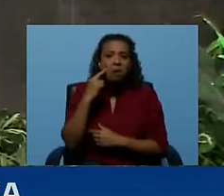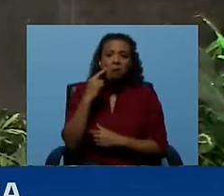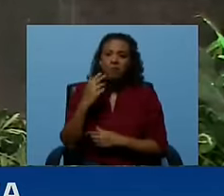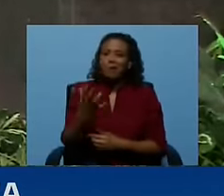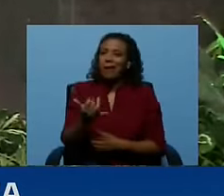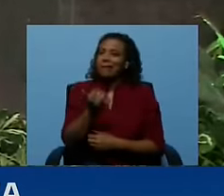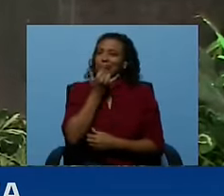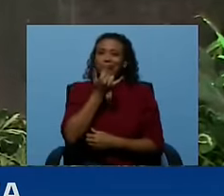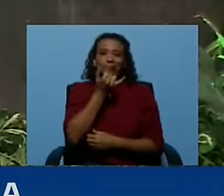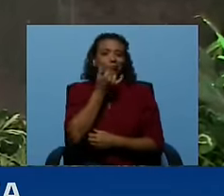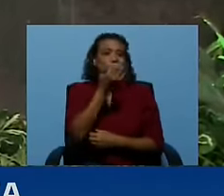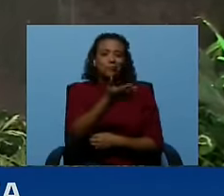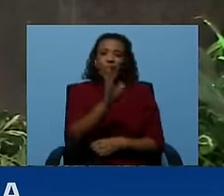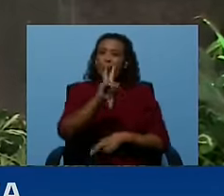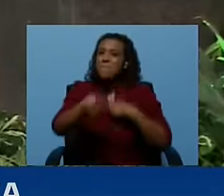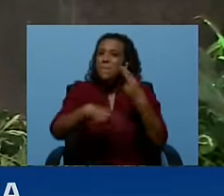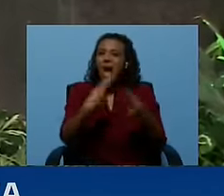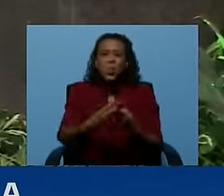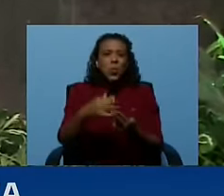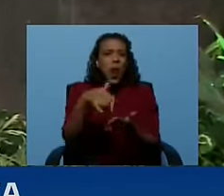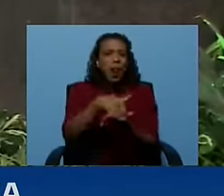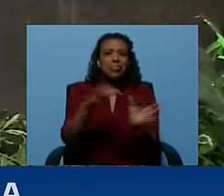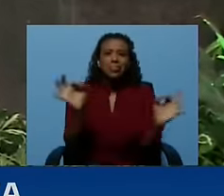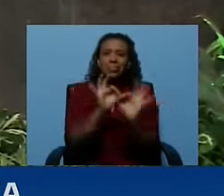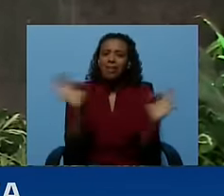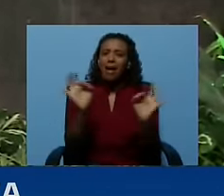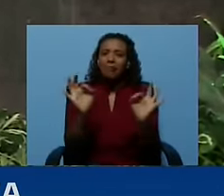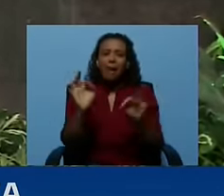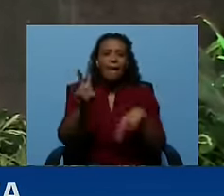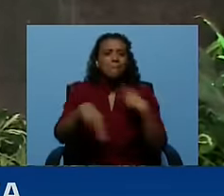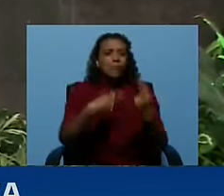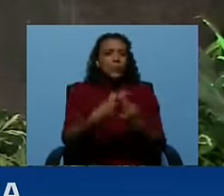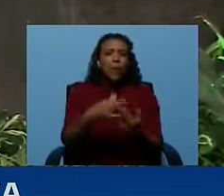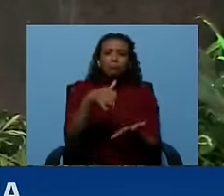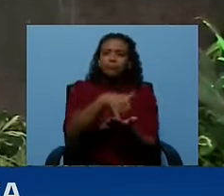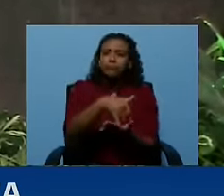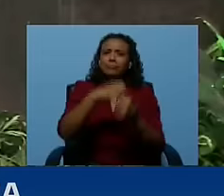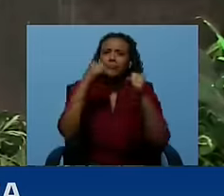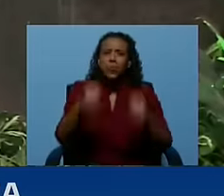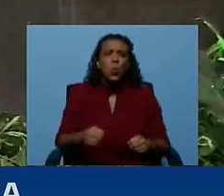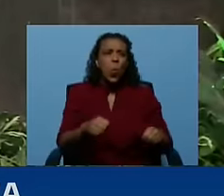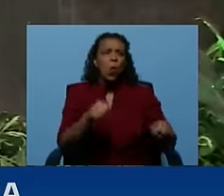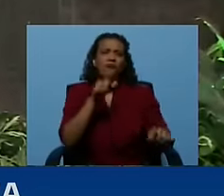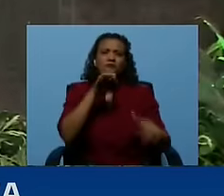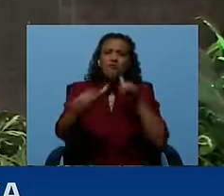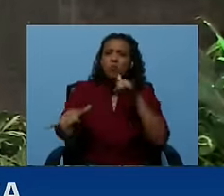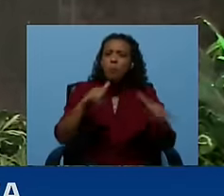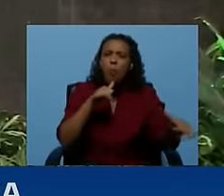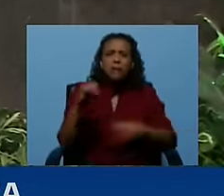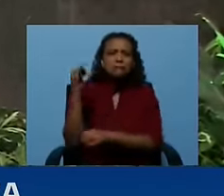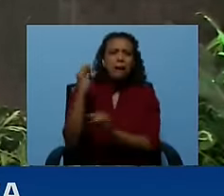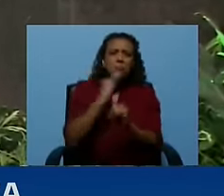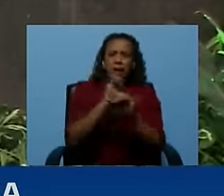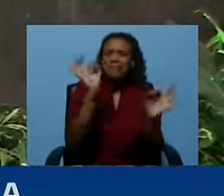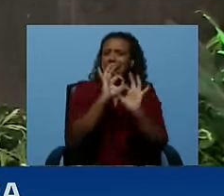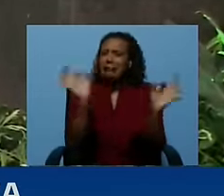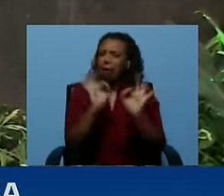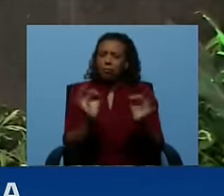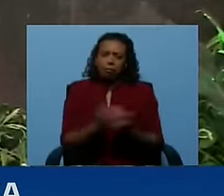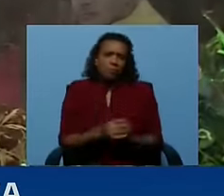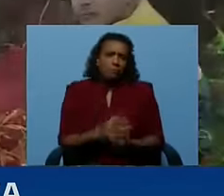pelados. Esta revolución no la debilita ni la derrota ninguna granja de voz, ninguna guerrita por